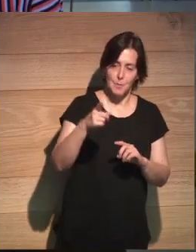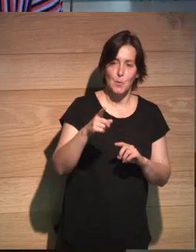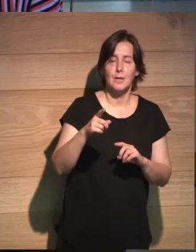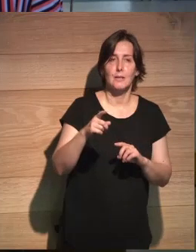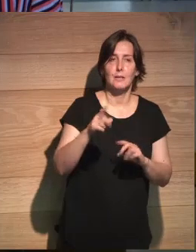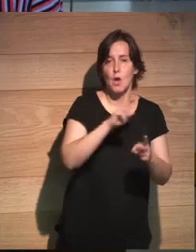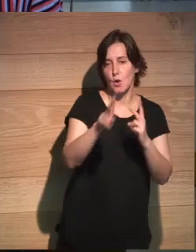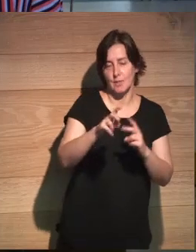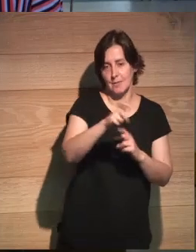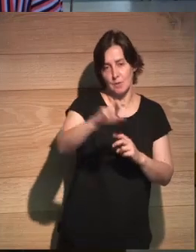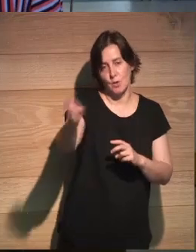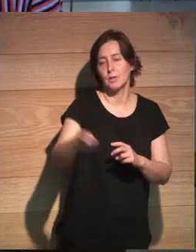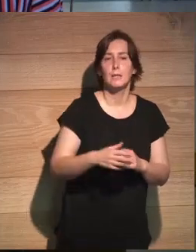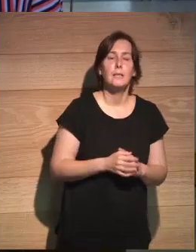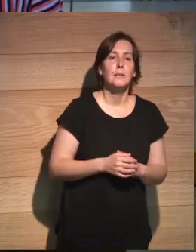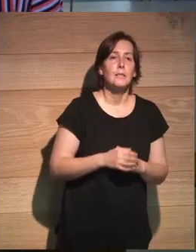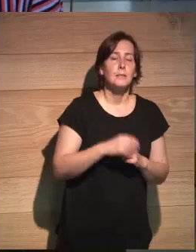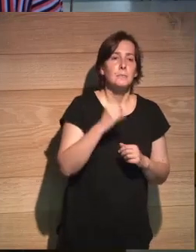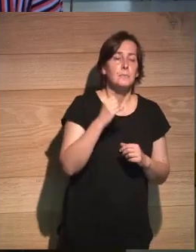Juan Ignacio, que no te hemos oído todavía.